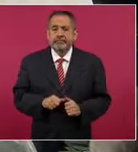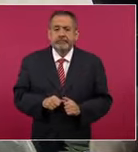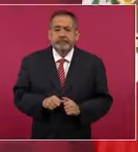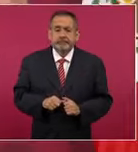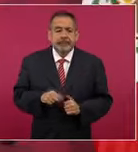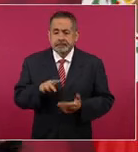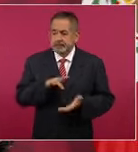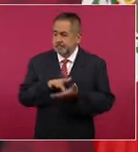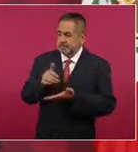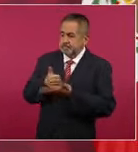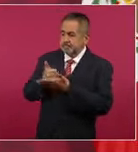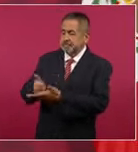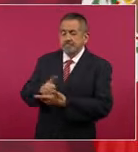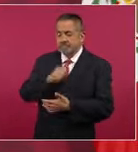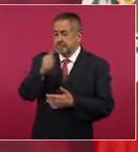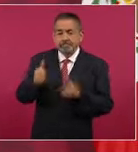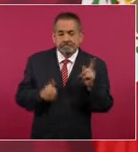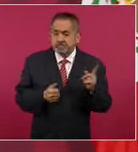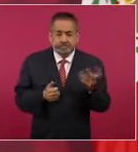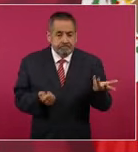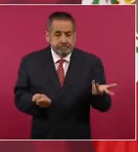no ayudan,